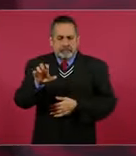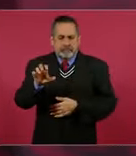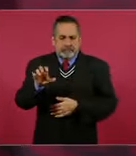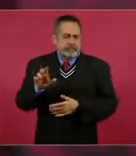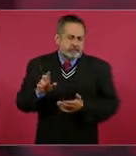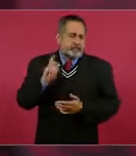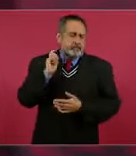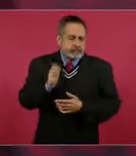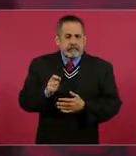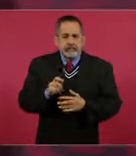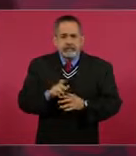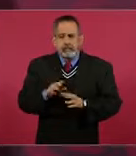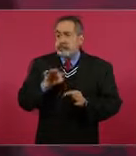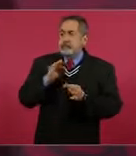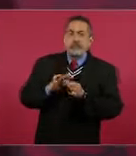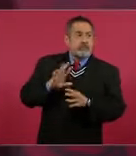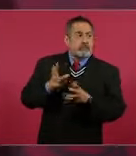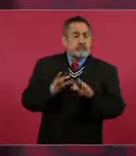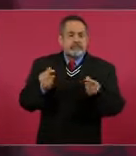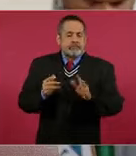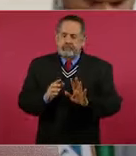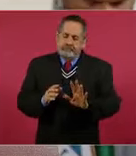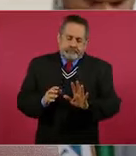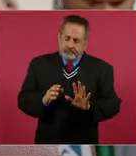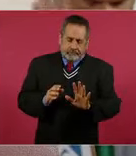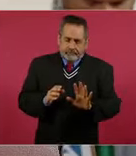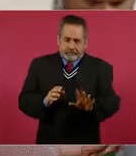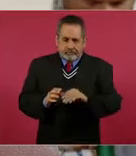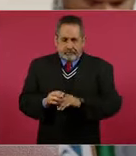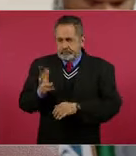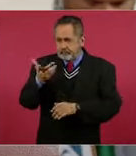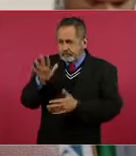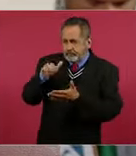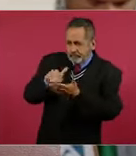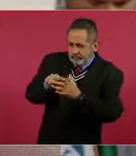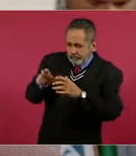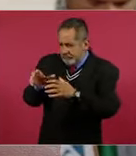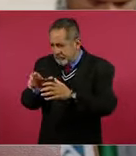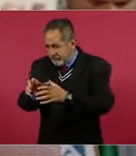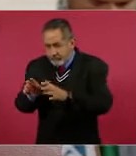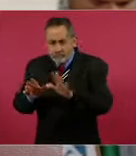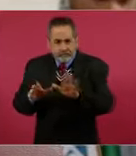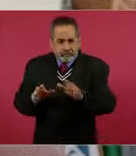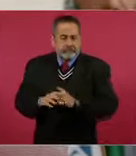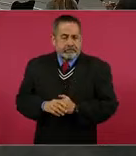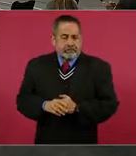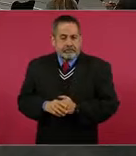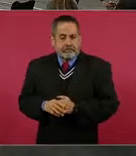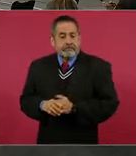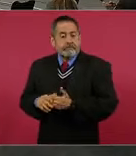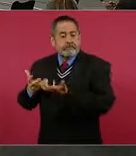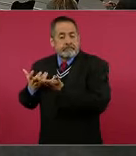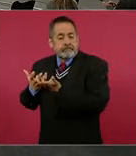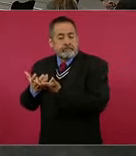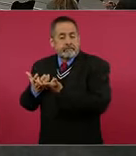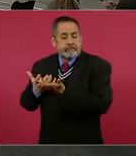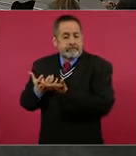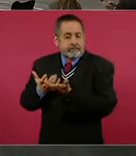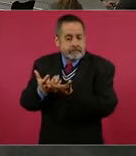quiere decir también que no sean 10,000. Es que la caravana ya no